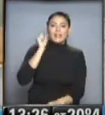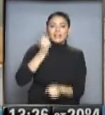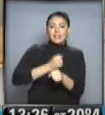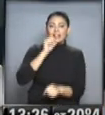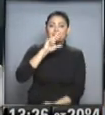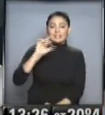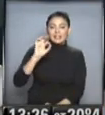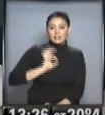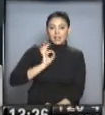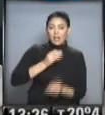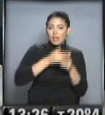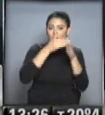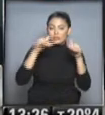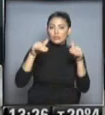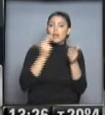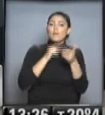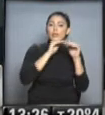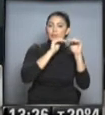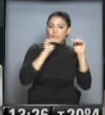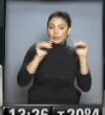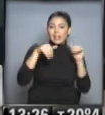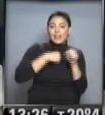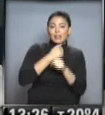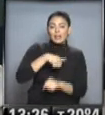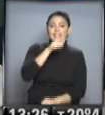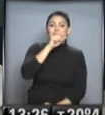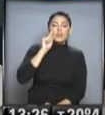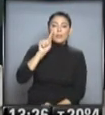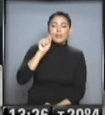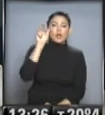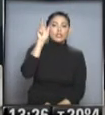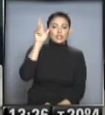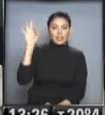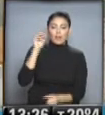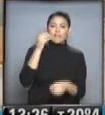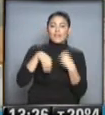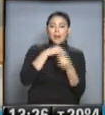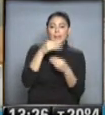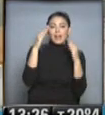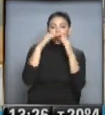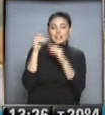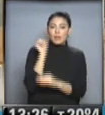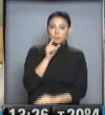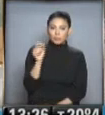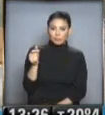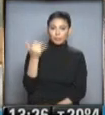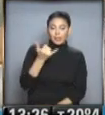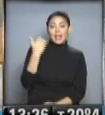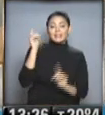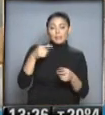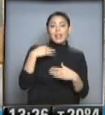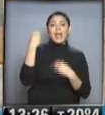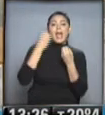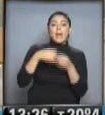por la anses y que ya les permitieron a 61 mil 800 familias contar con su primer hogar propio o iniciar además